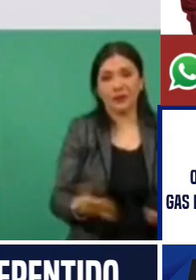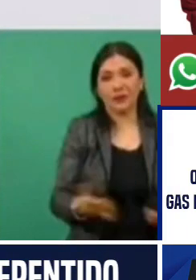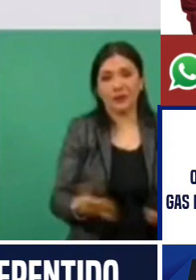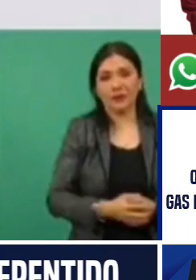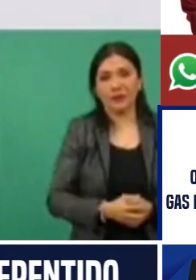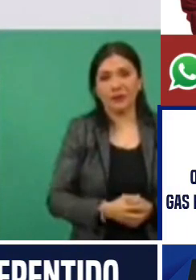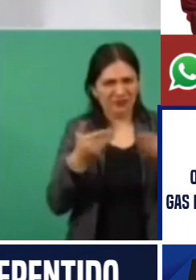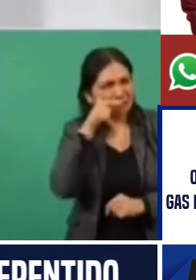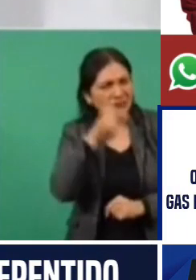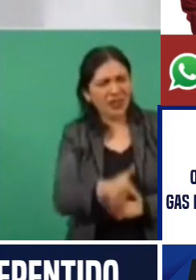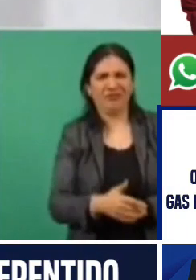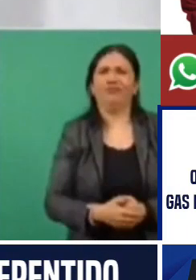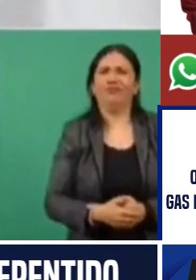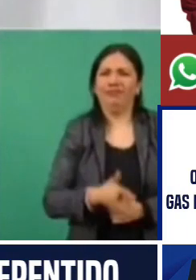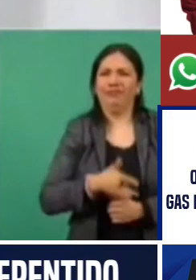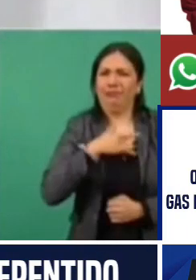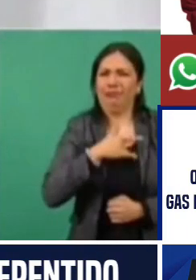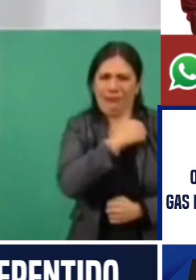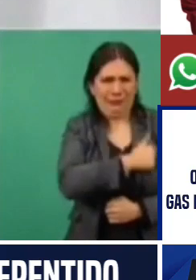Penoso